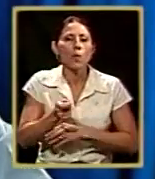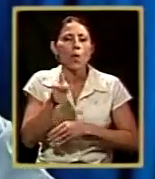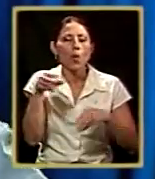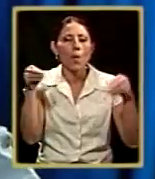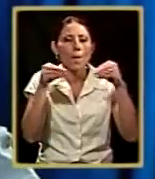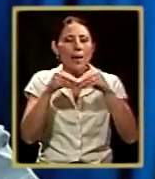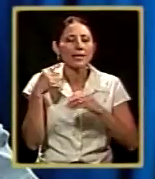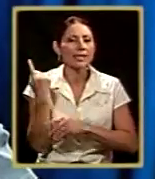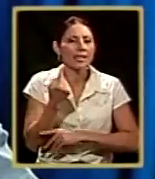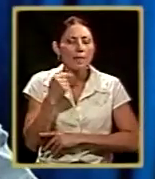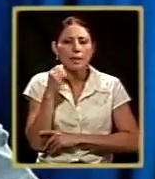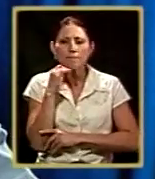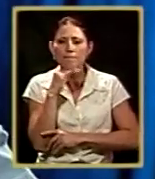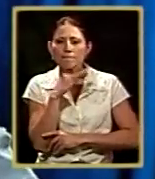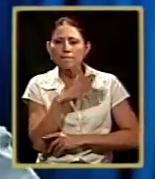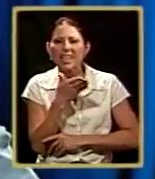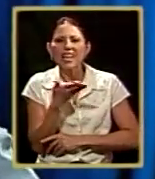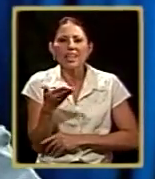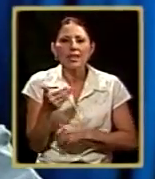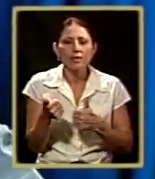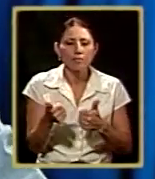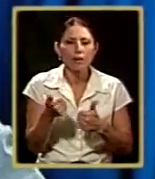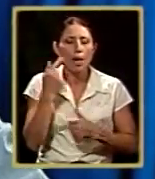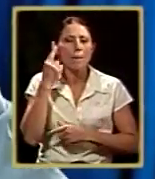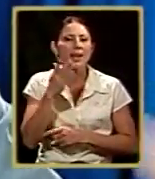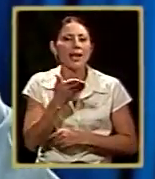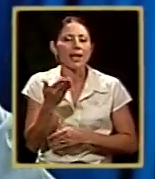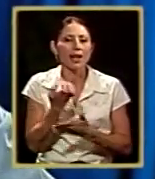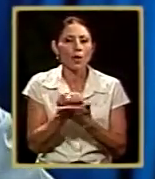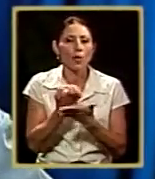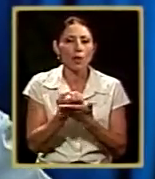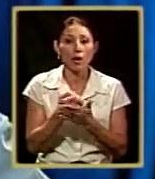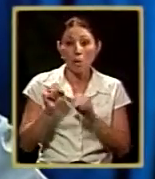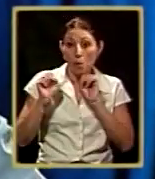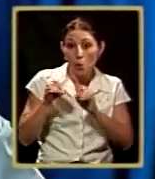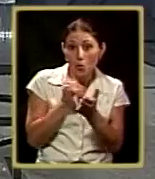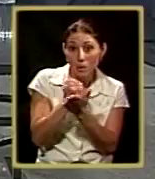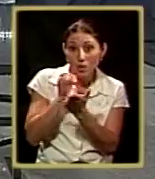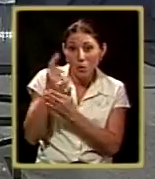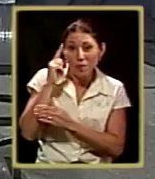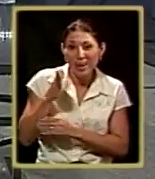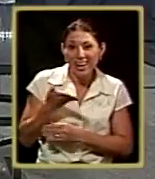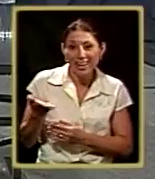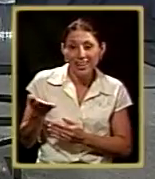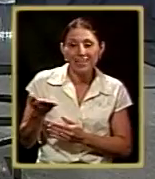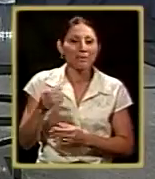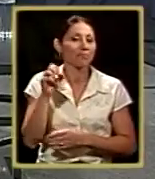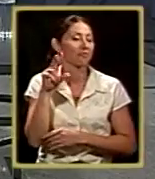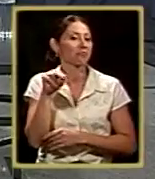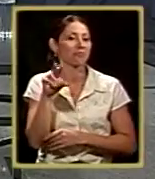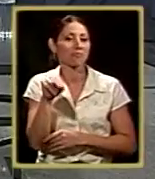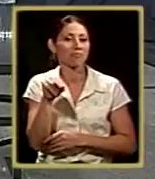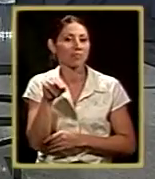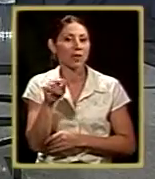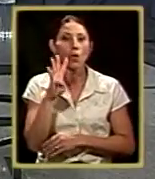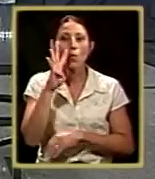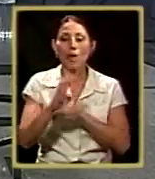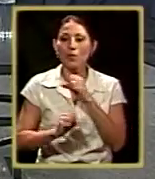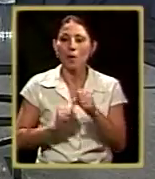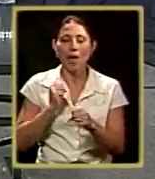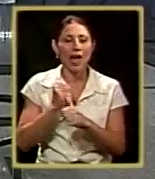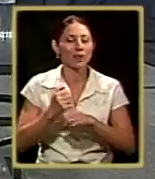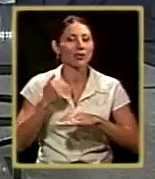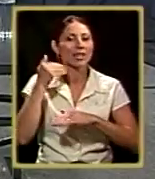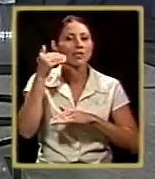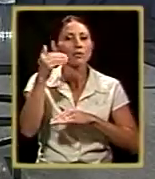ese misterio de qué sirve y para qué será la economía. ¿Lo pudo averiguar para qué sirve? No, a los 4 años después, cuando